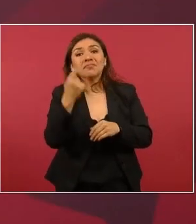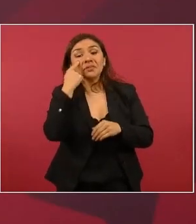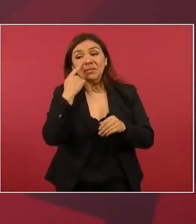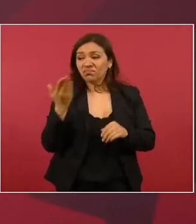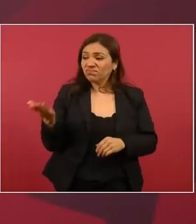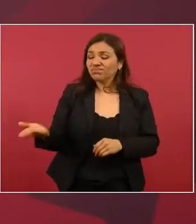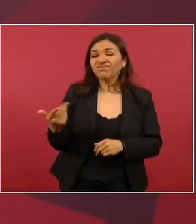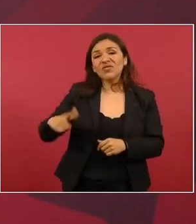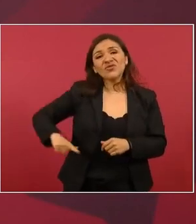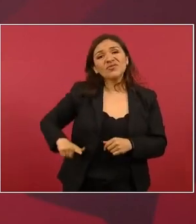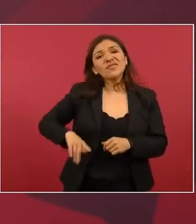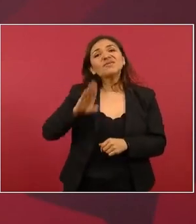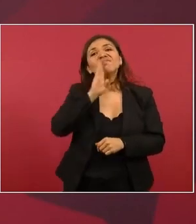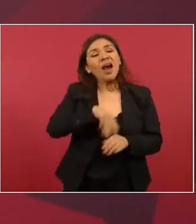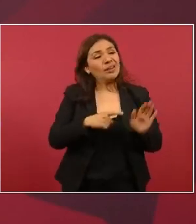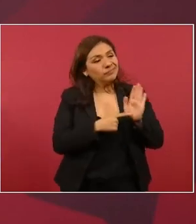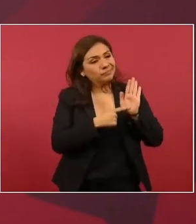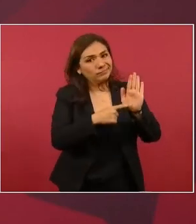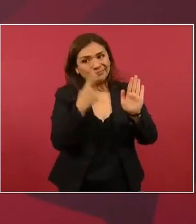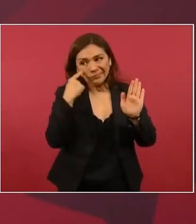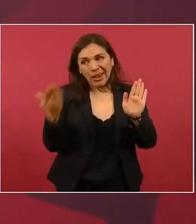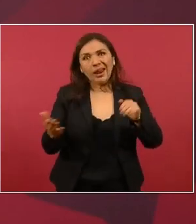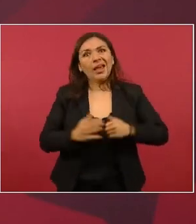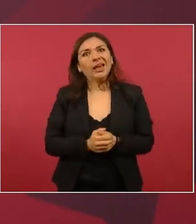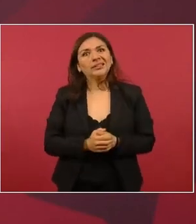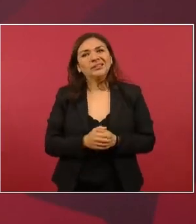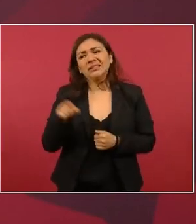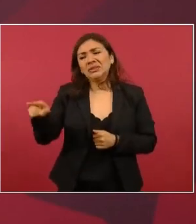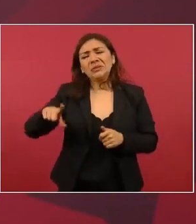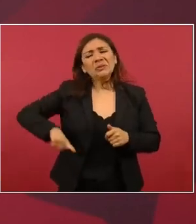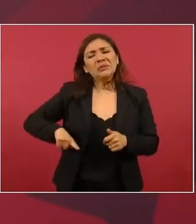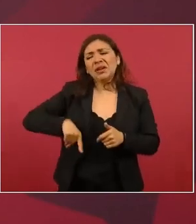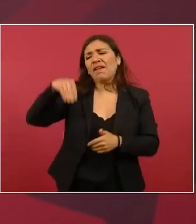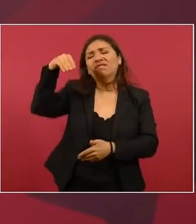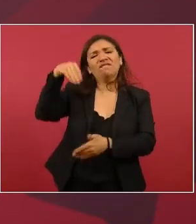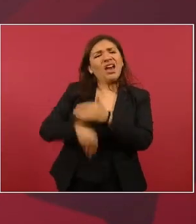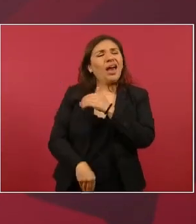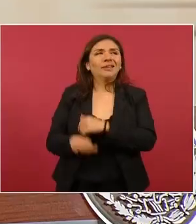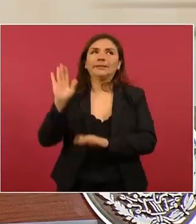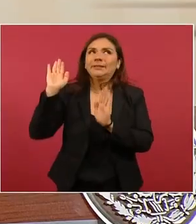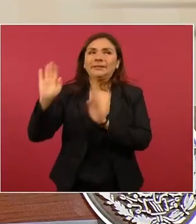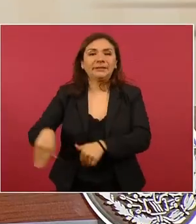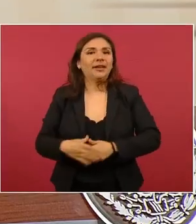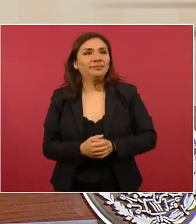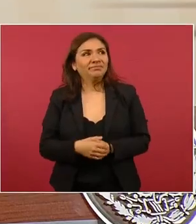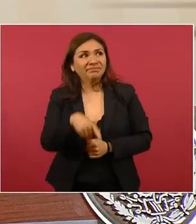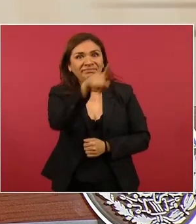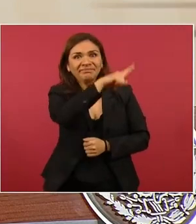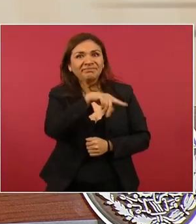exhibirnos, para decir el gobierno es un fracaso.